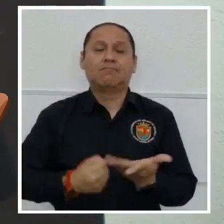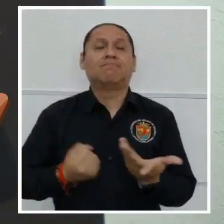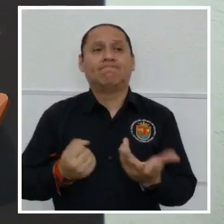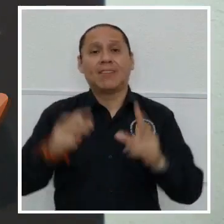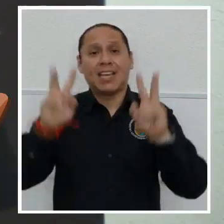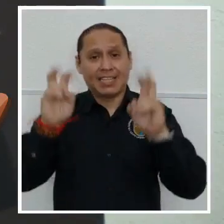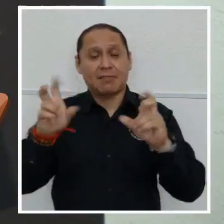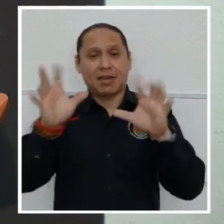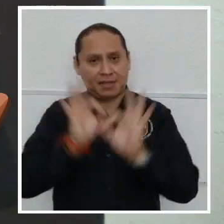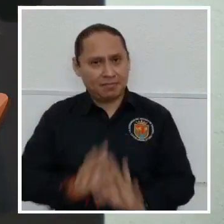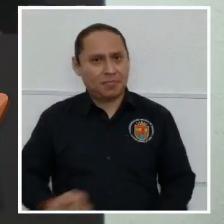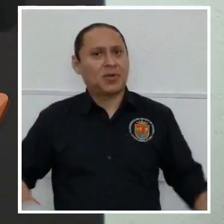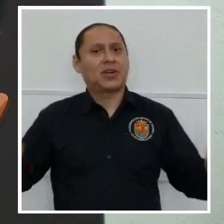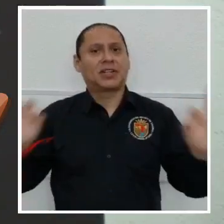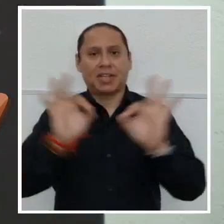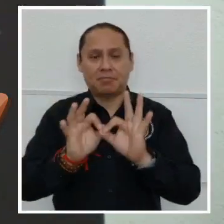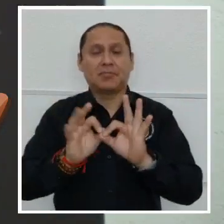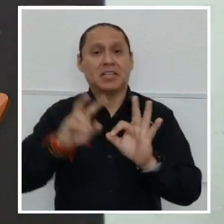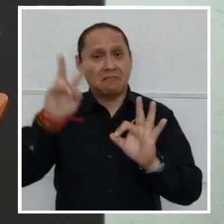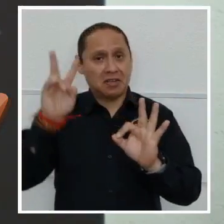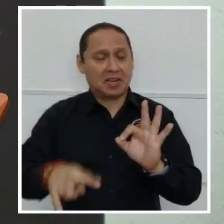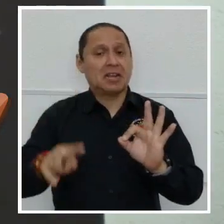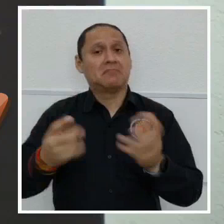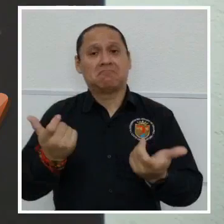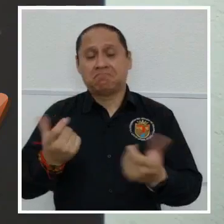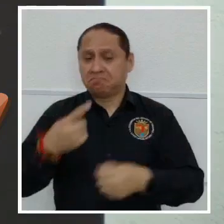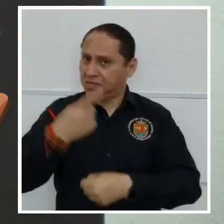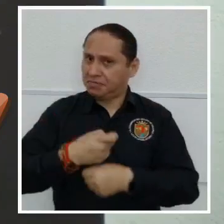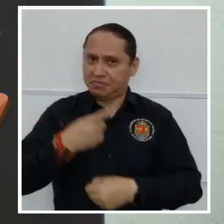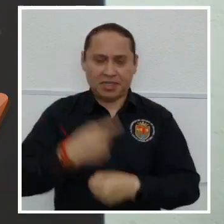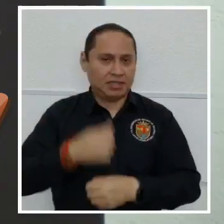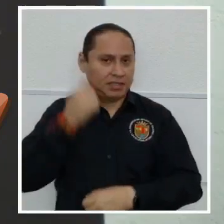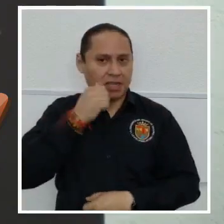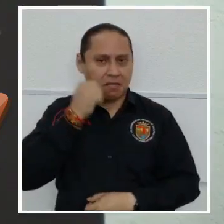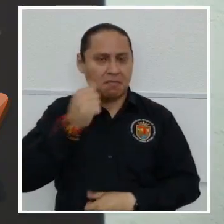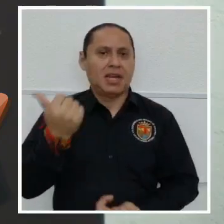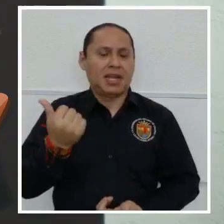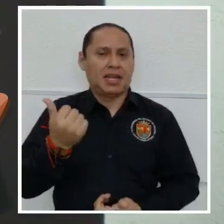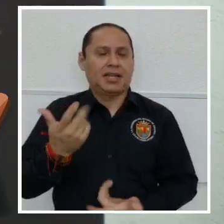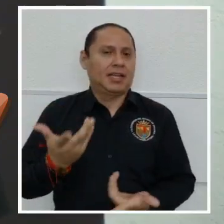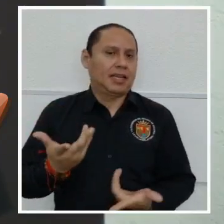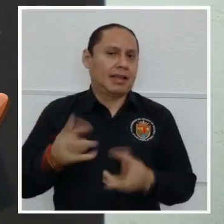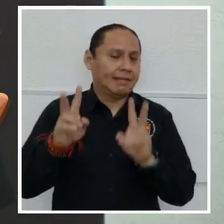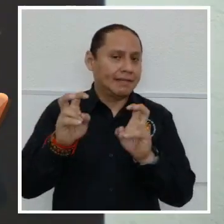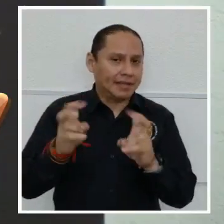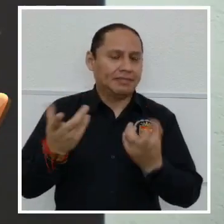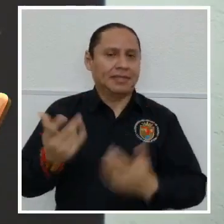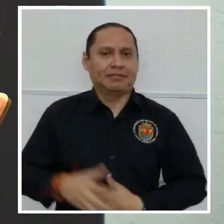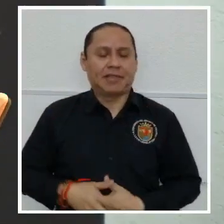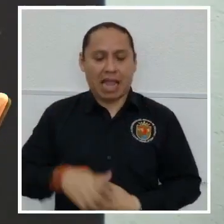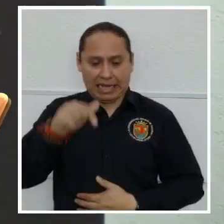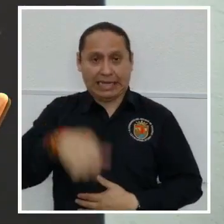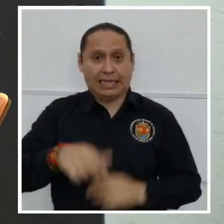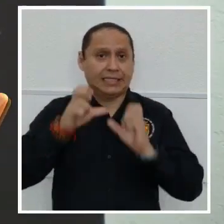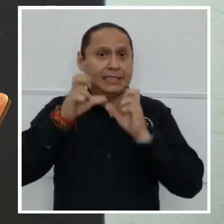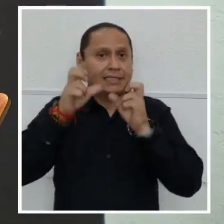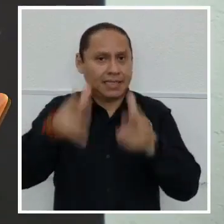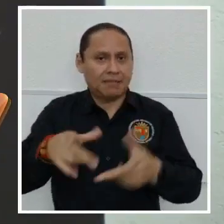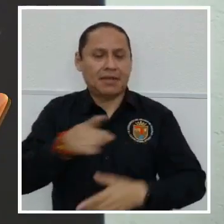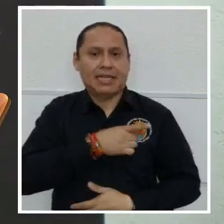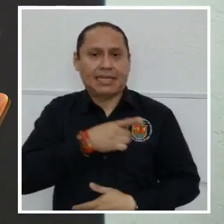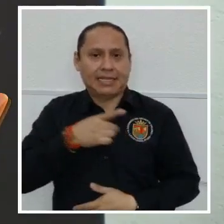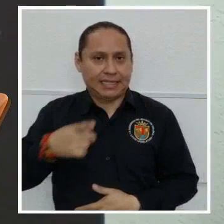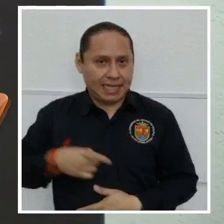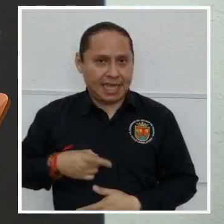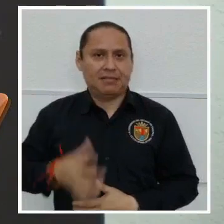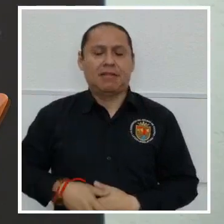transversal e intersectorial y la secretaría de Economía del estado de Chiapas debe de estar en